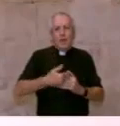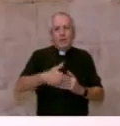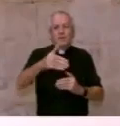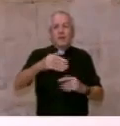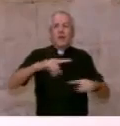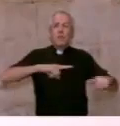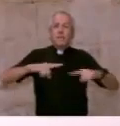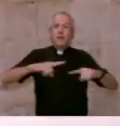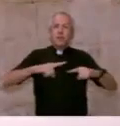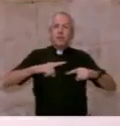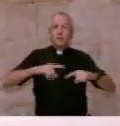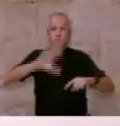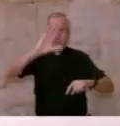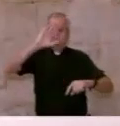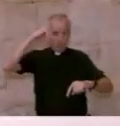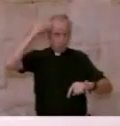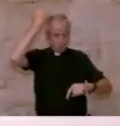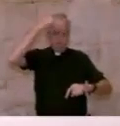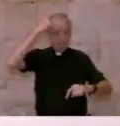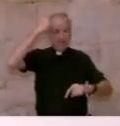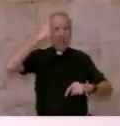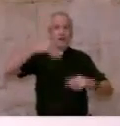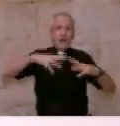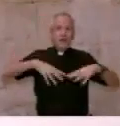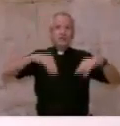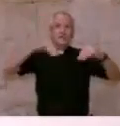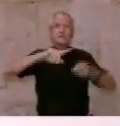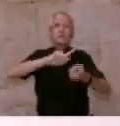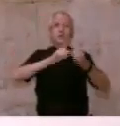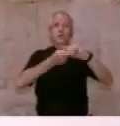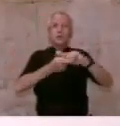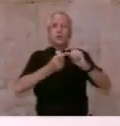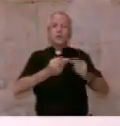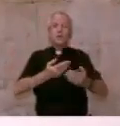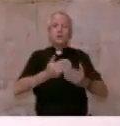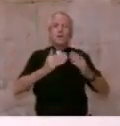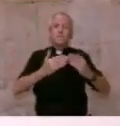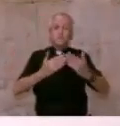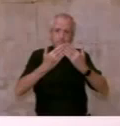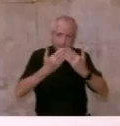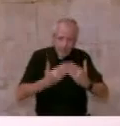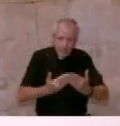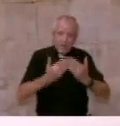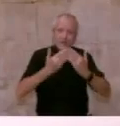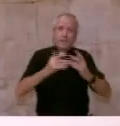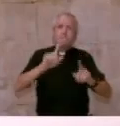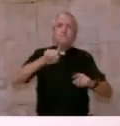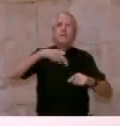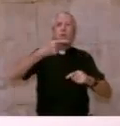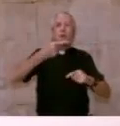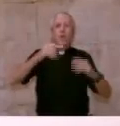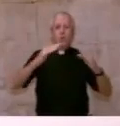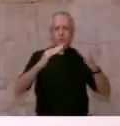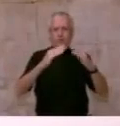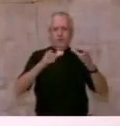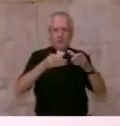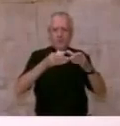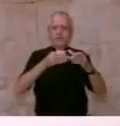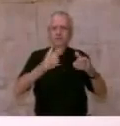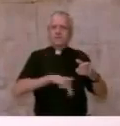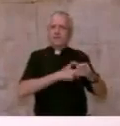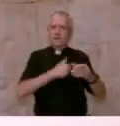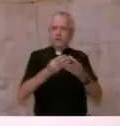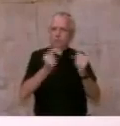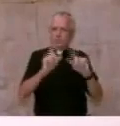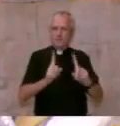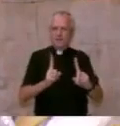Durante la dominación musulmana, la catedral se convierte en mezquita, pero la comunidad cristiana no desaparece. En la consagración de la